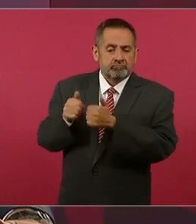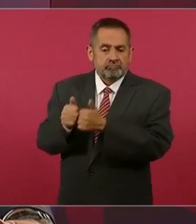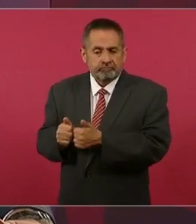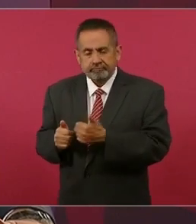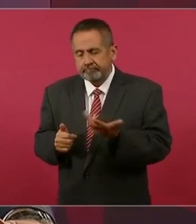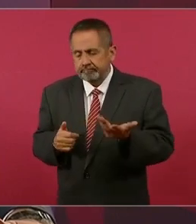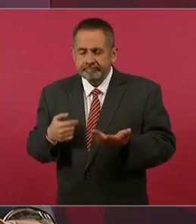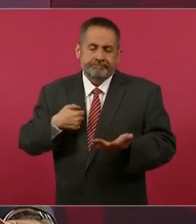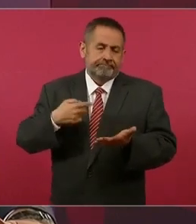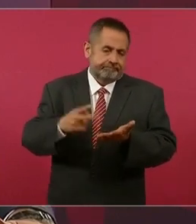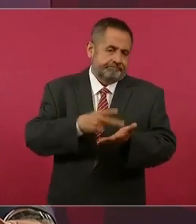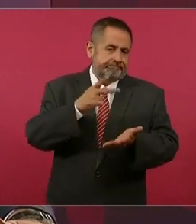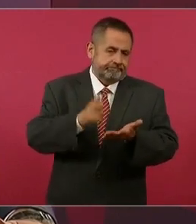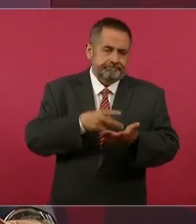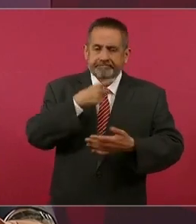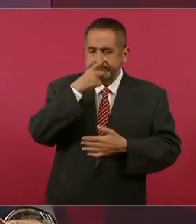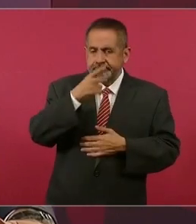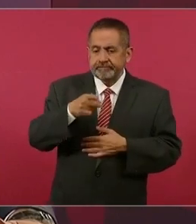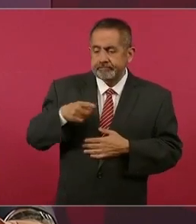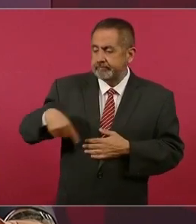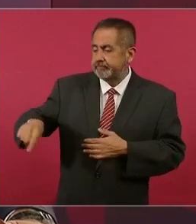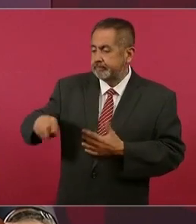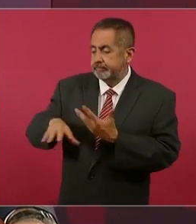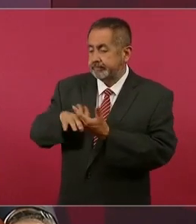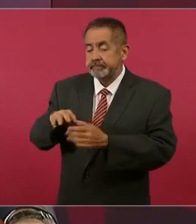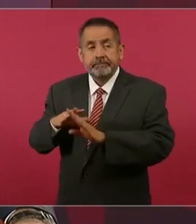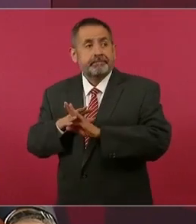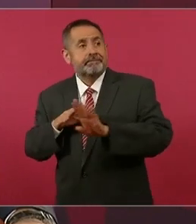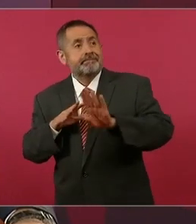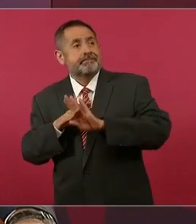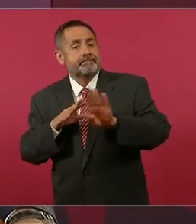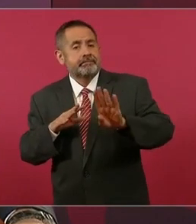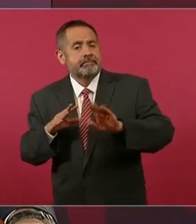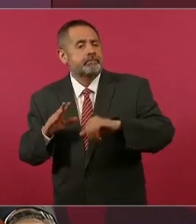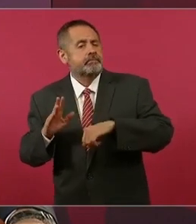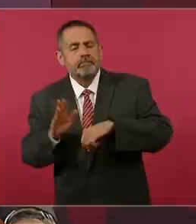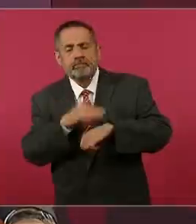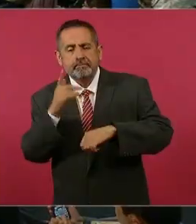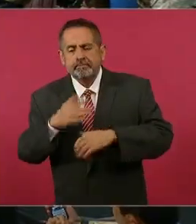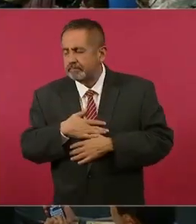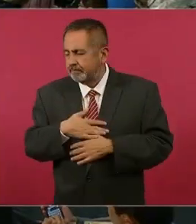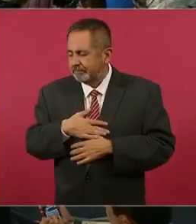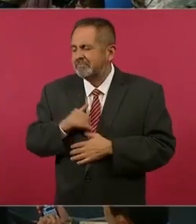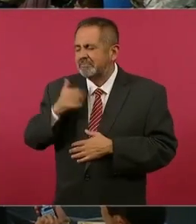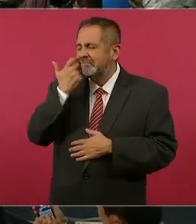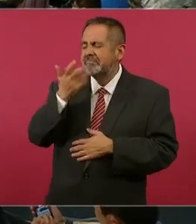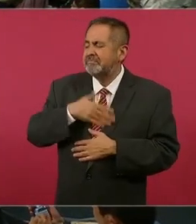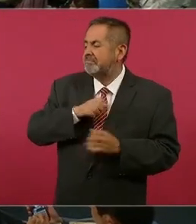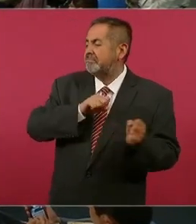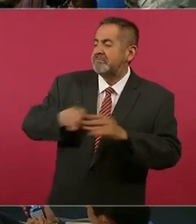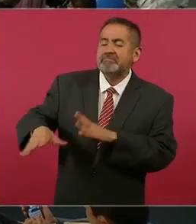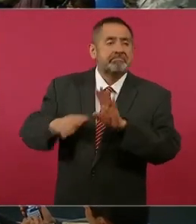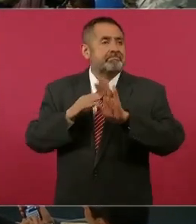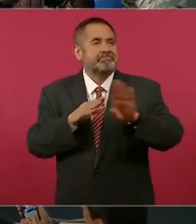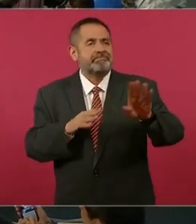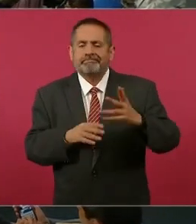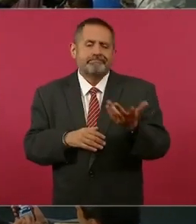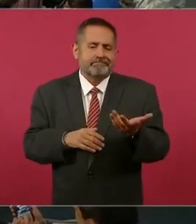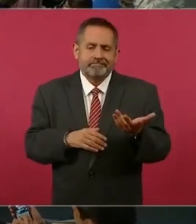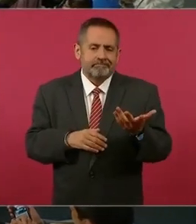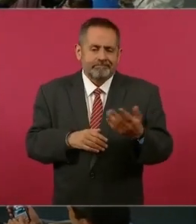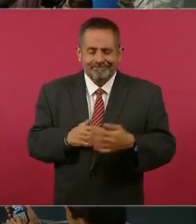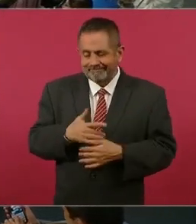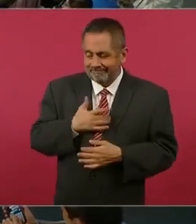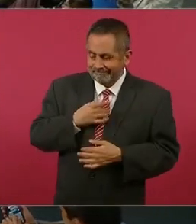siempre lo hemos dicho, la migración no se da por gusto, sino por necesidad. Entonces